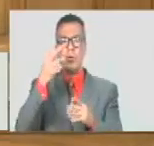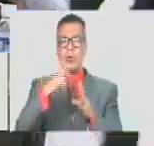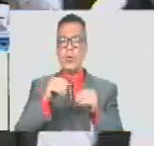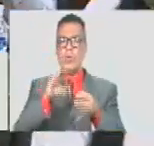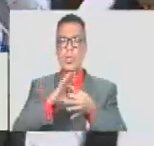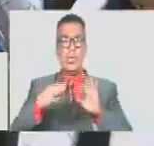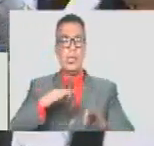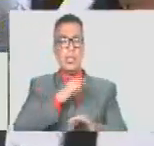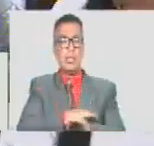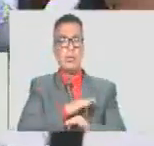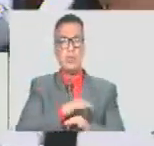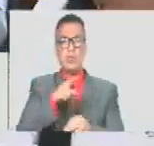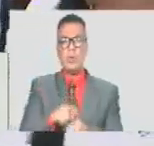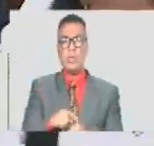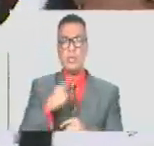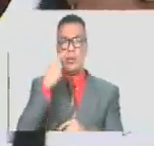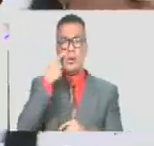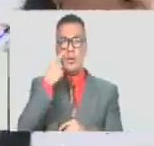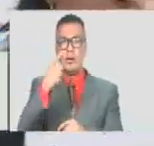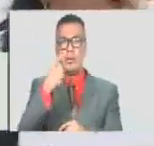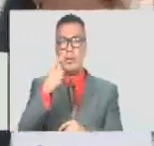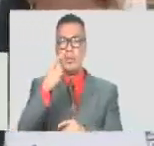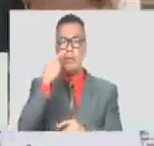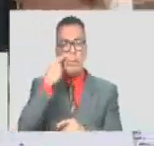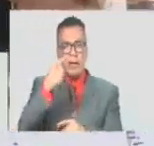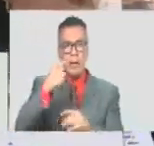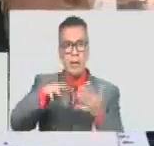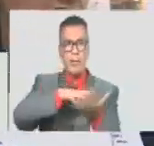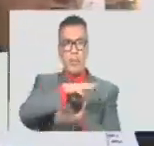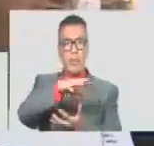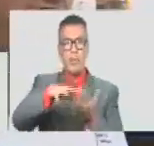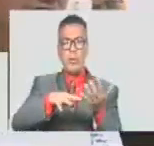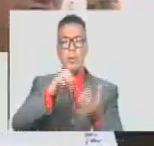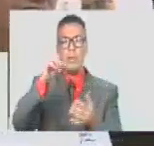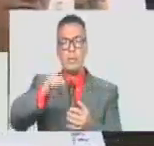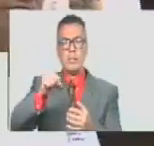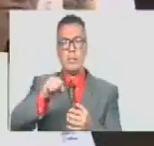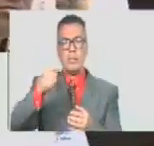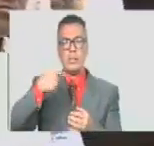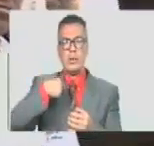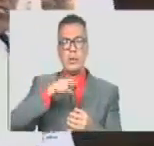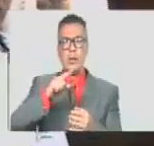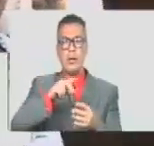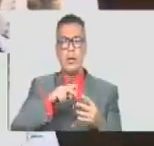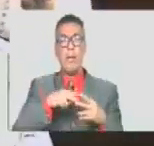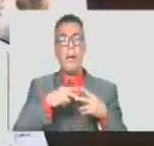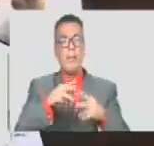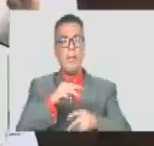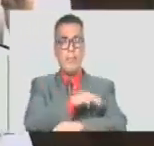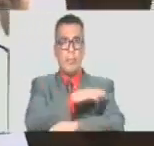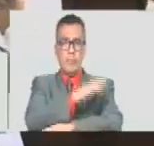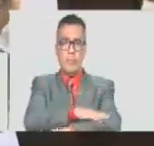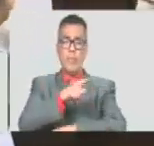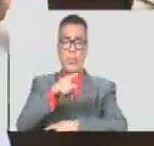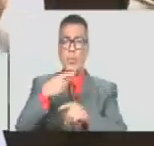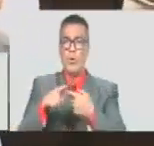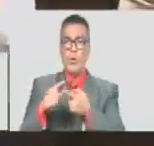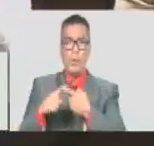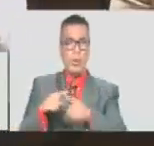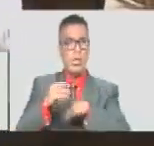sociales. Entonces, debemos ver el problema. Que exista una sanción moral y penal ante